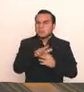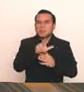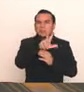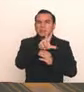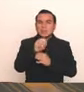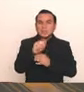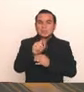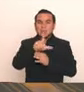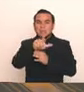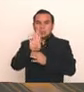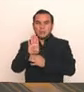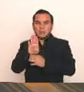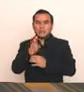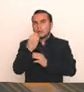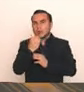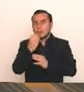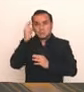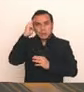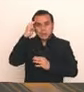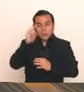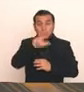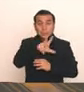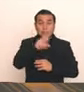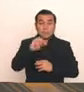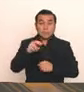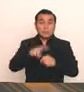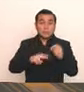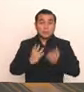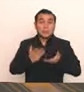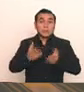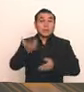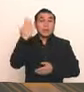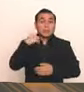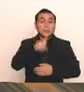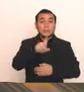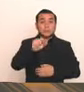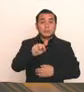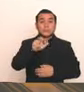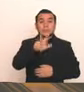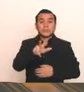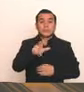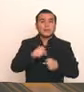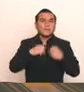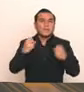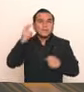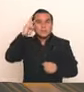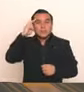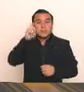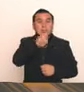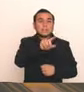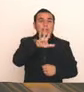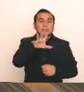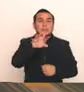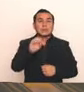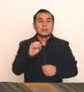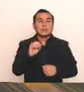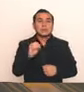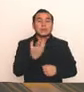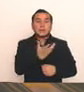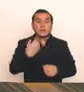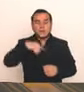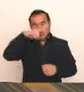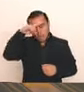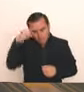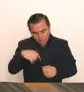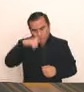entregamos el bono de 300 dólares al 1.3 millones de familias entregamos el bono de 150 dólares mensuales a los trabajadores del gobierno